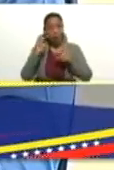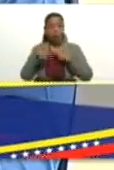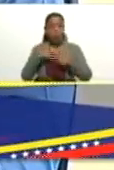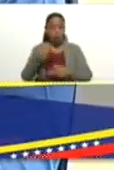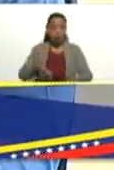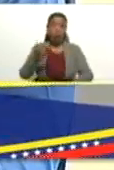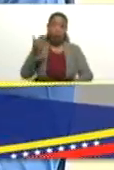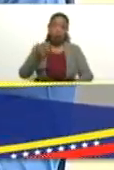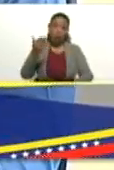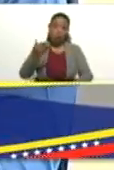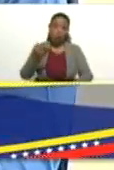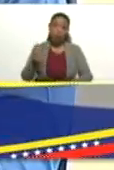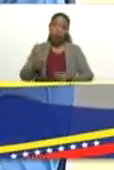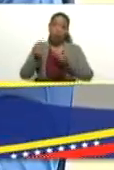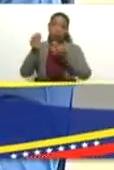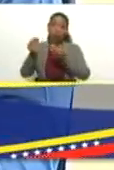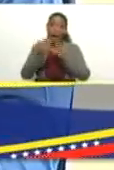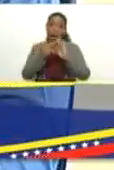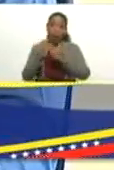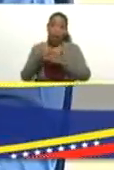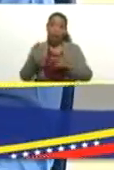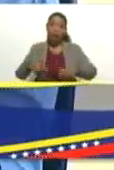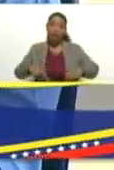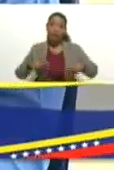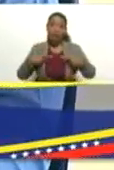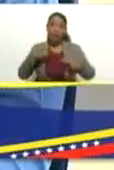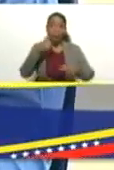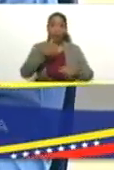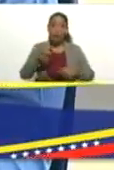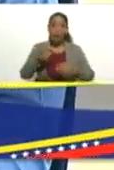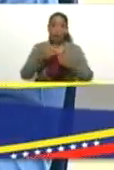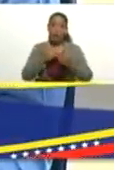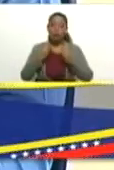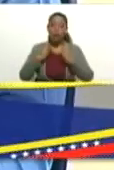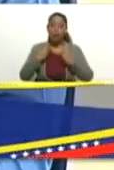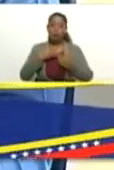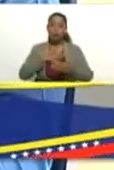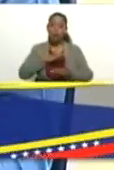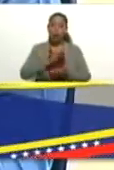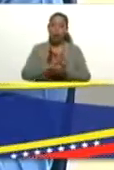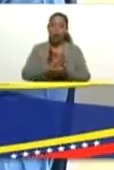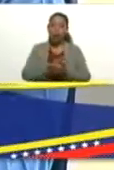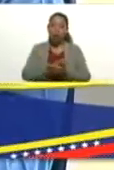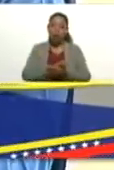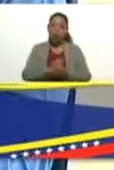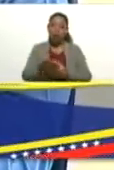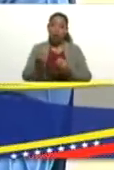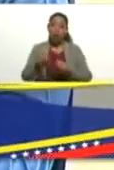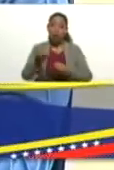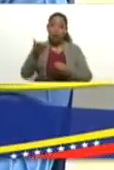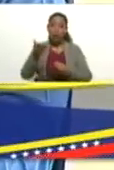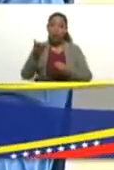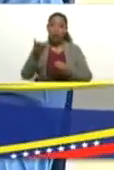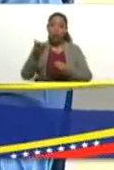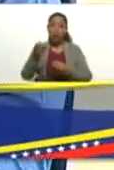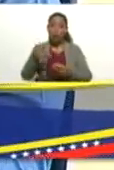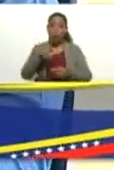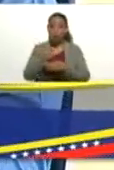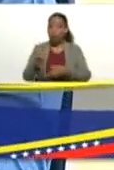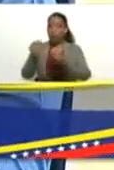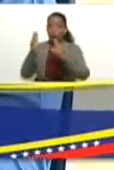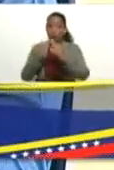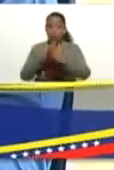dar una comunidad, una vida, un hábitat, y por eso es importante, más allá de la vivienda, trabajar de manera conjunta,